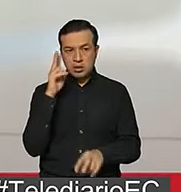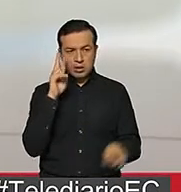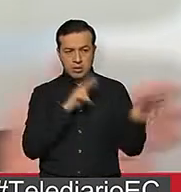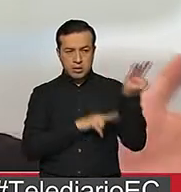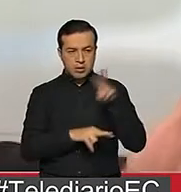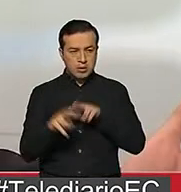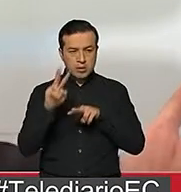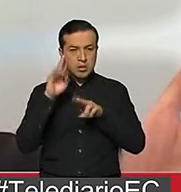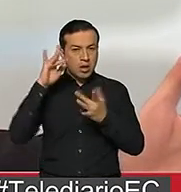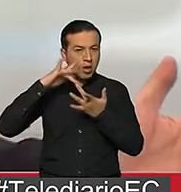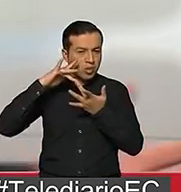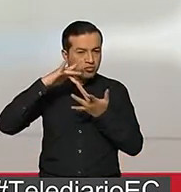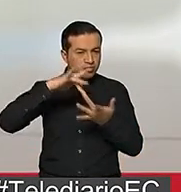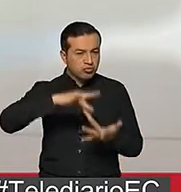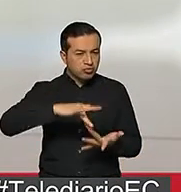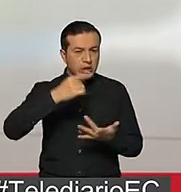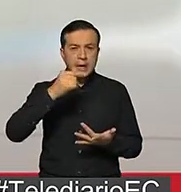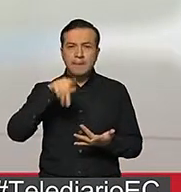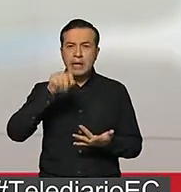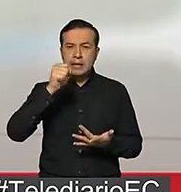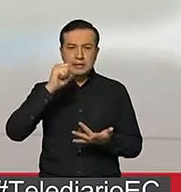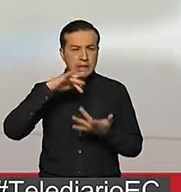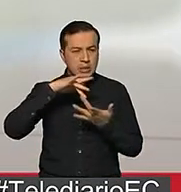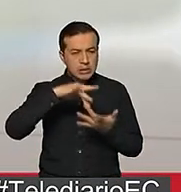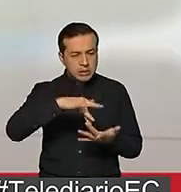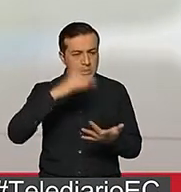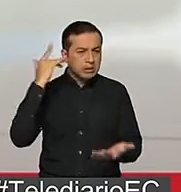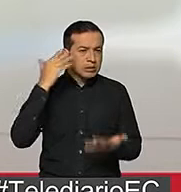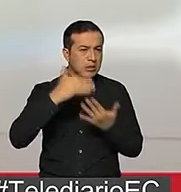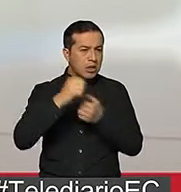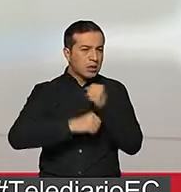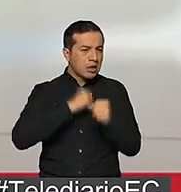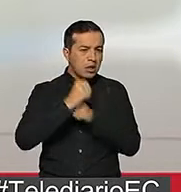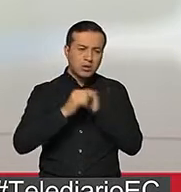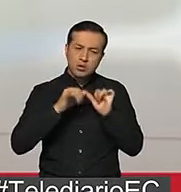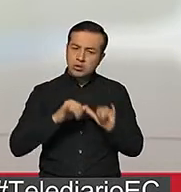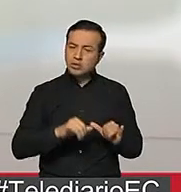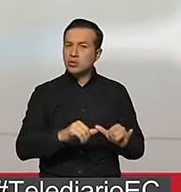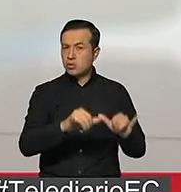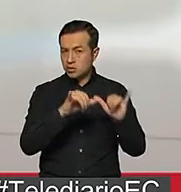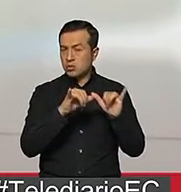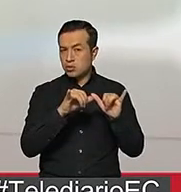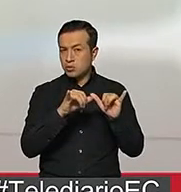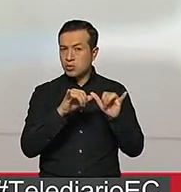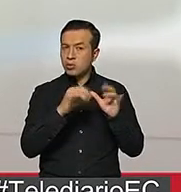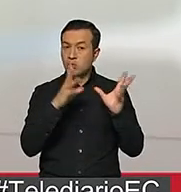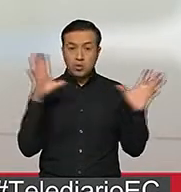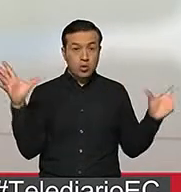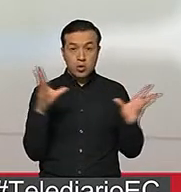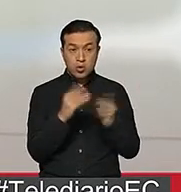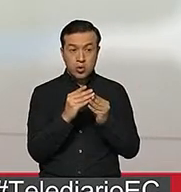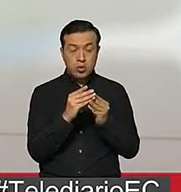y tiene este sistema venido venía funcionando durante algunos años entonces la información que nosotros recabamos de esta